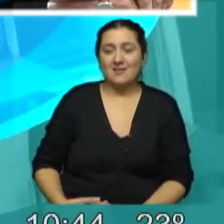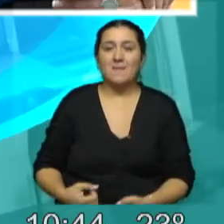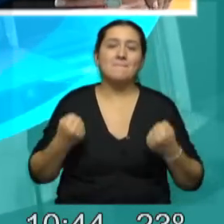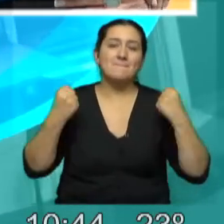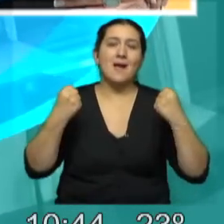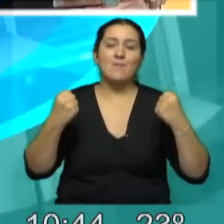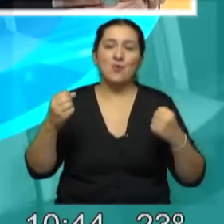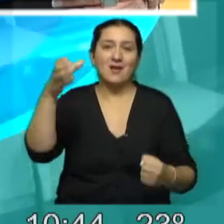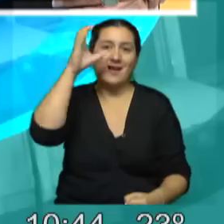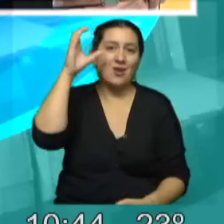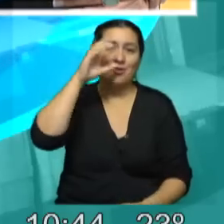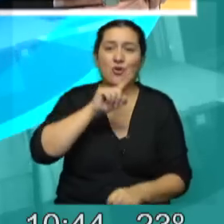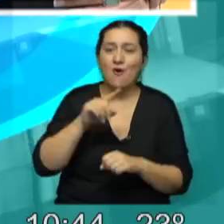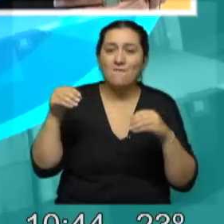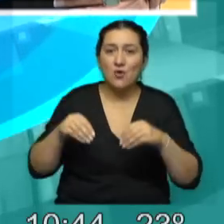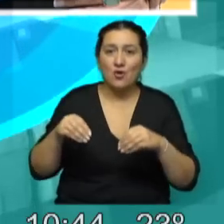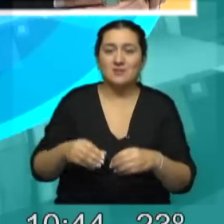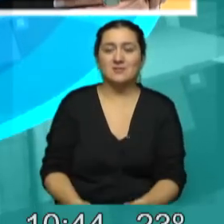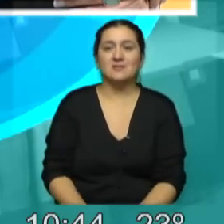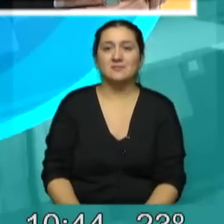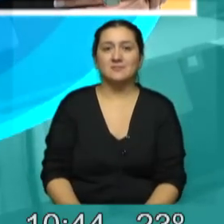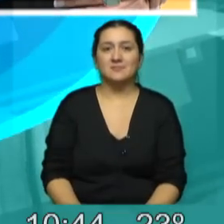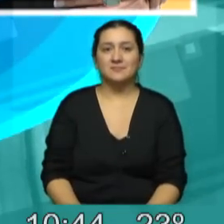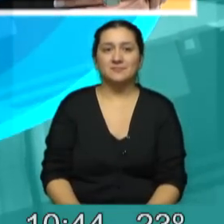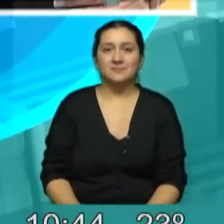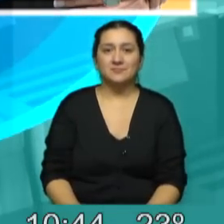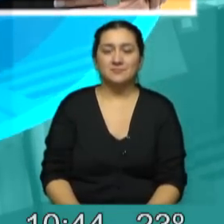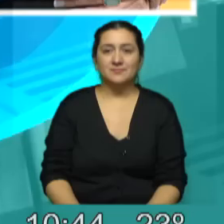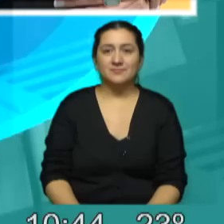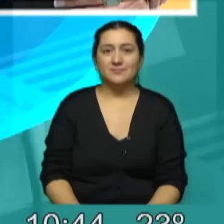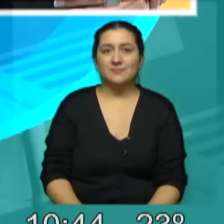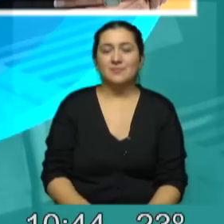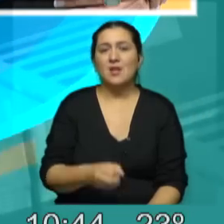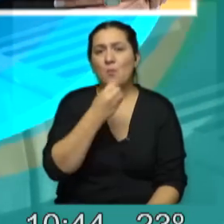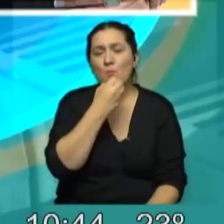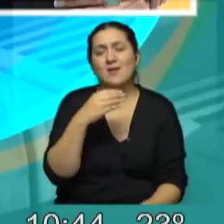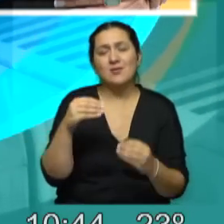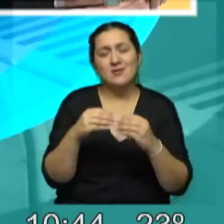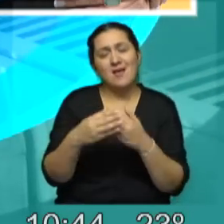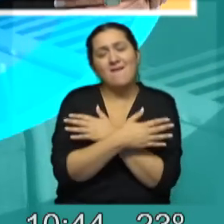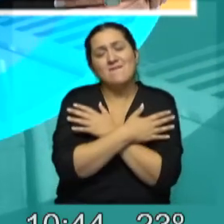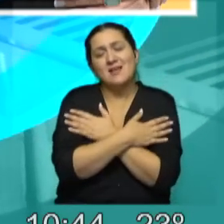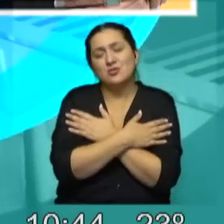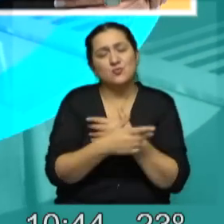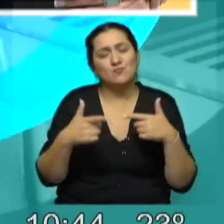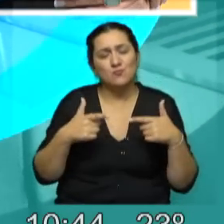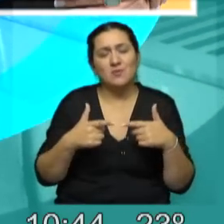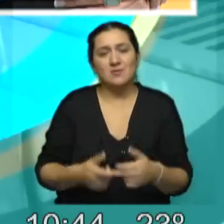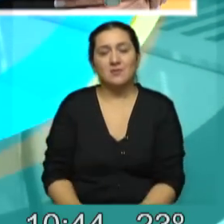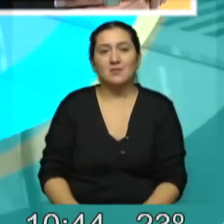caro no nos aflojes Leonel de tres cruces bien ahí una gran Carolina un abrazo y muchos éxitos más